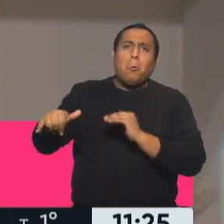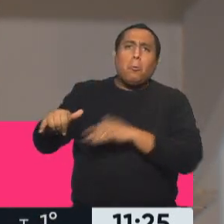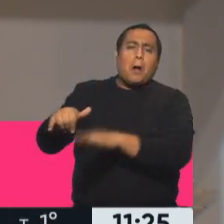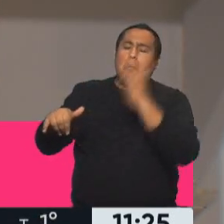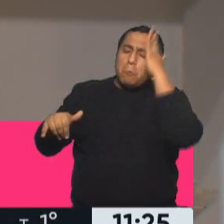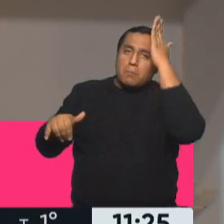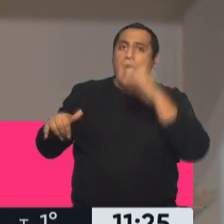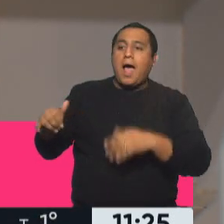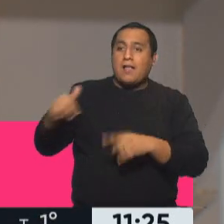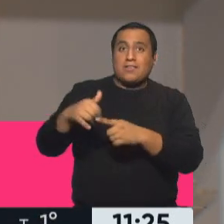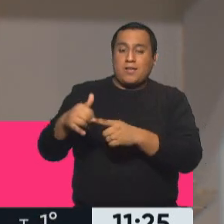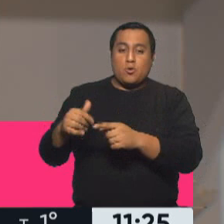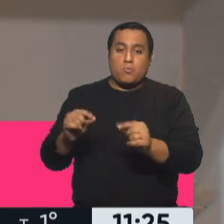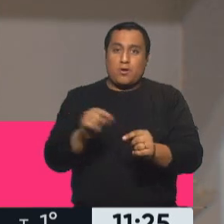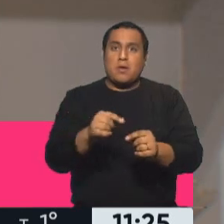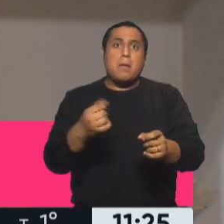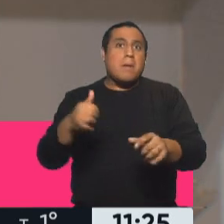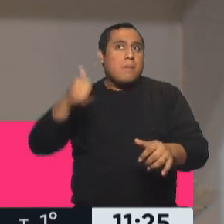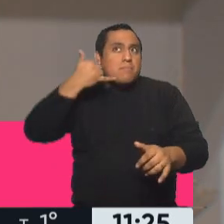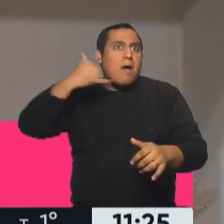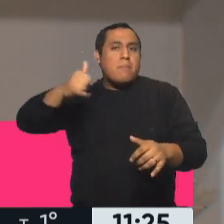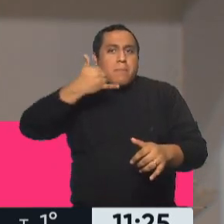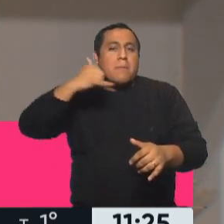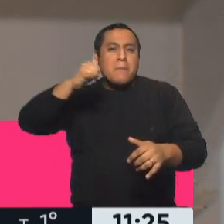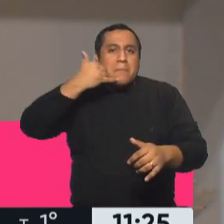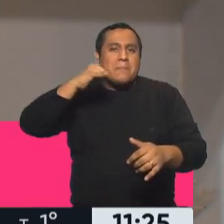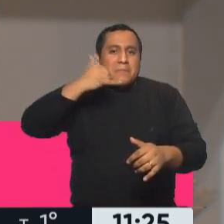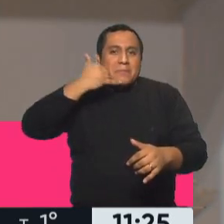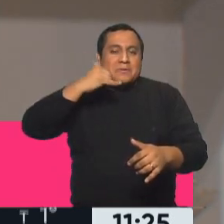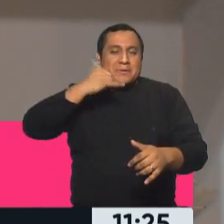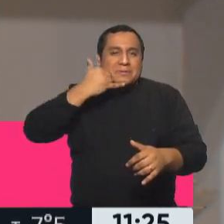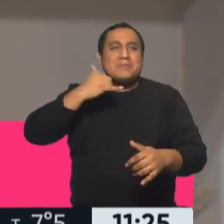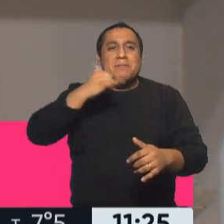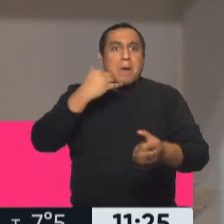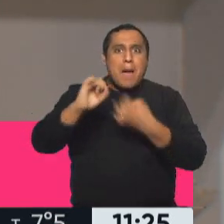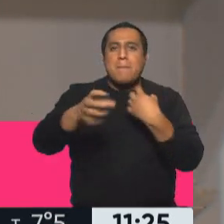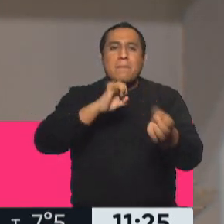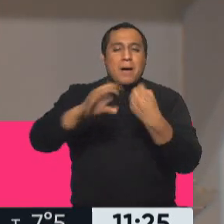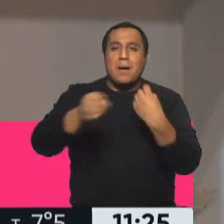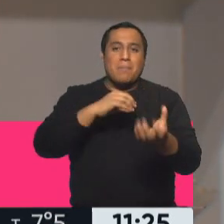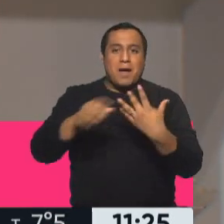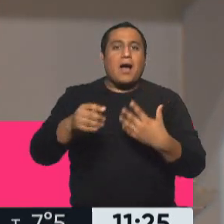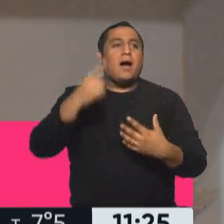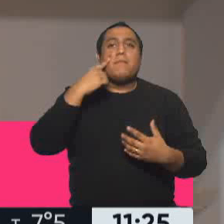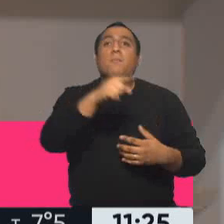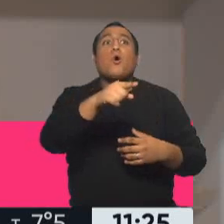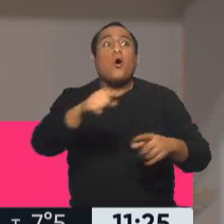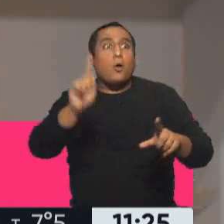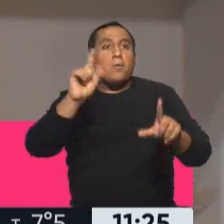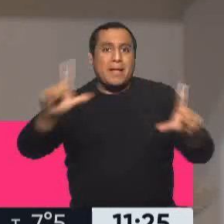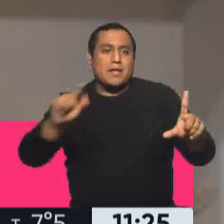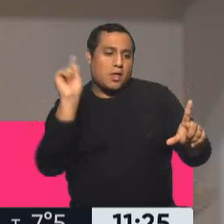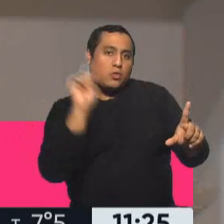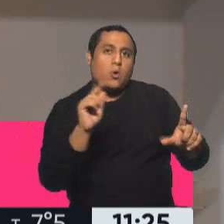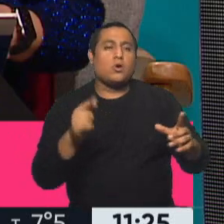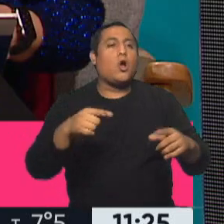llaman por teléfono, hacemos el chat, y trabajé en una investigación buscando magia interactiva, que la gente toque la pantalla, que le pase, que